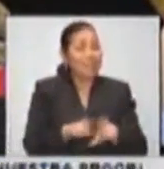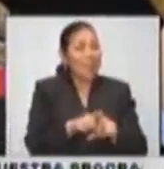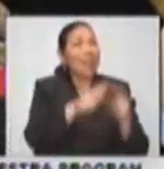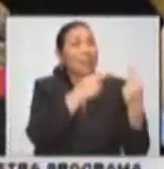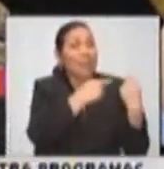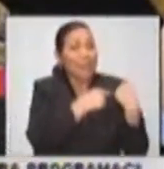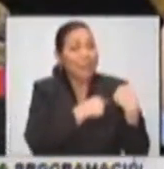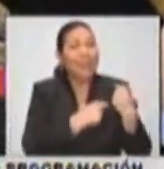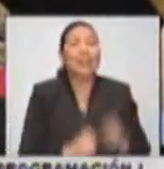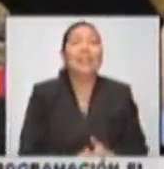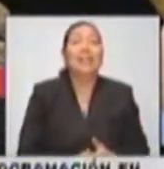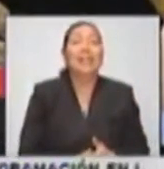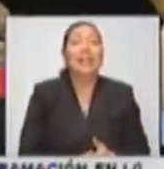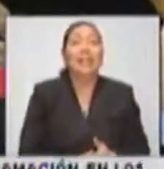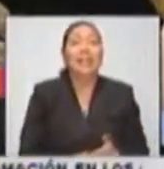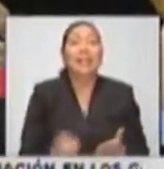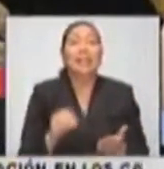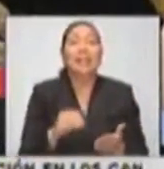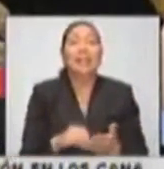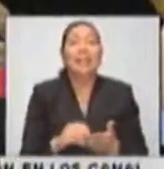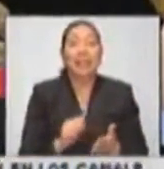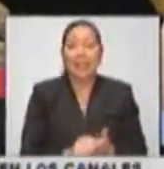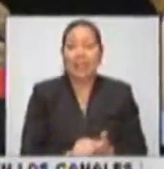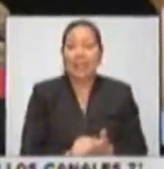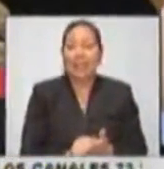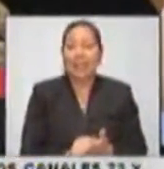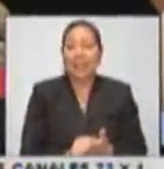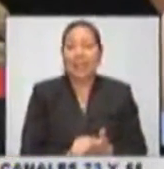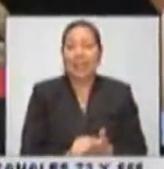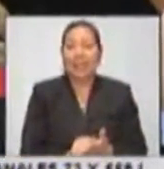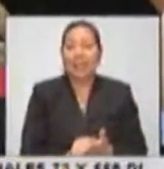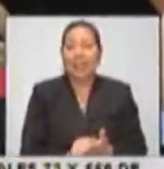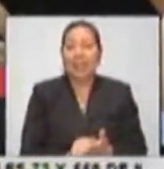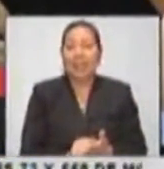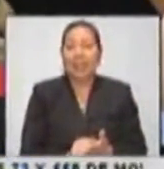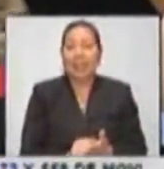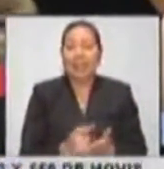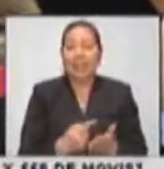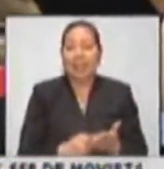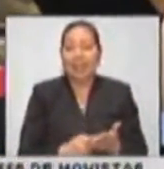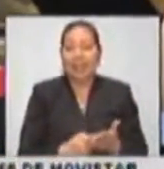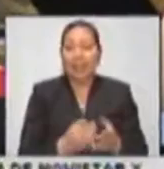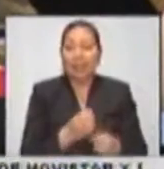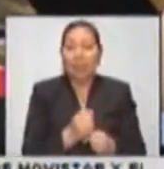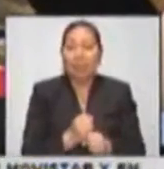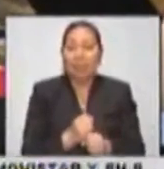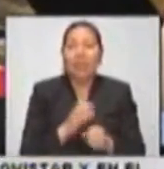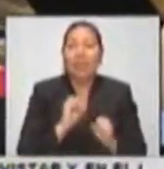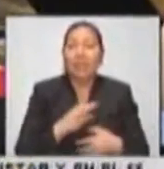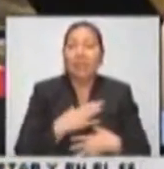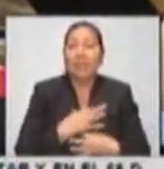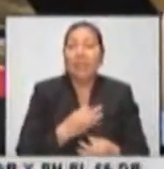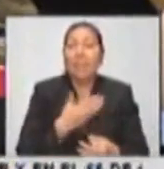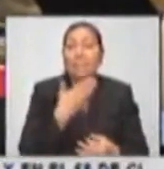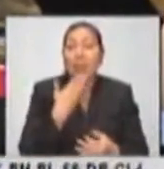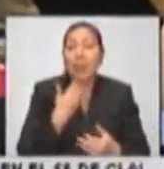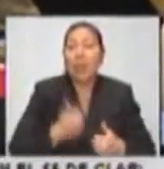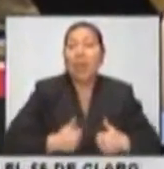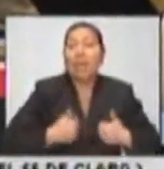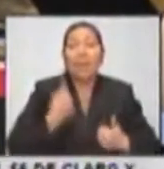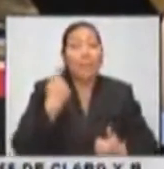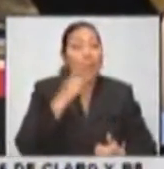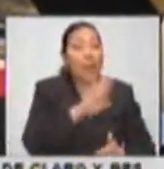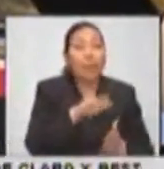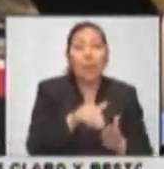compromisos de acciones de esas decisiones que tomemos que nos interesan porque nos mejoran la calidad de vida de la